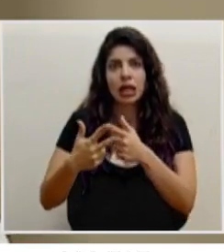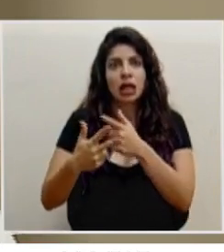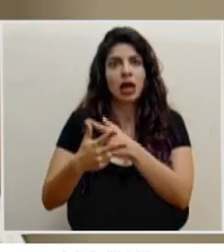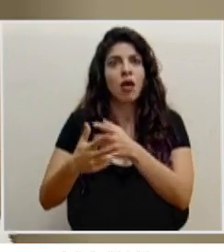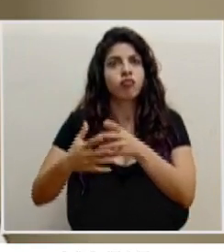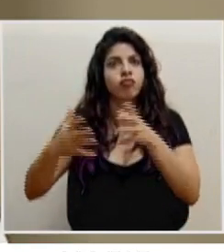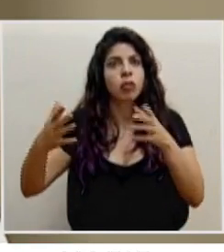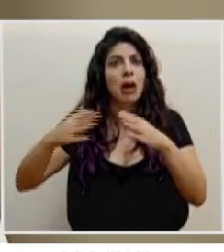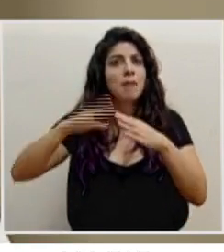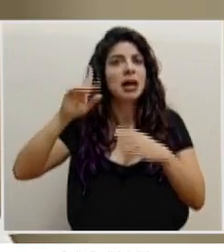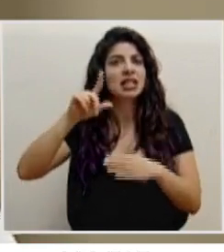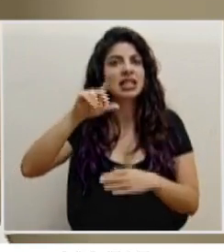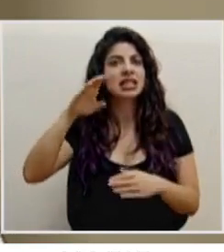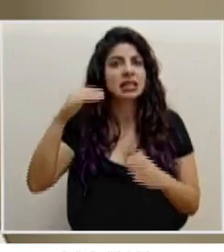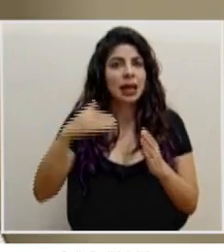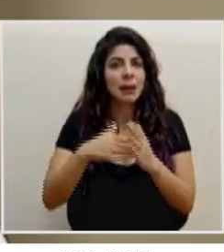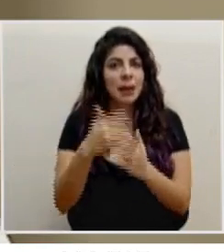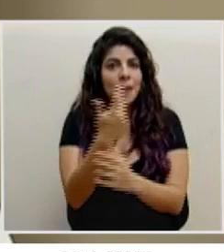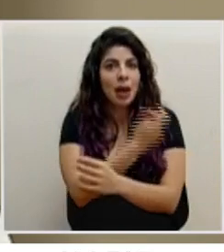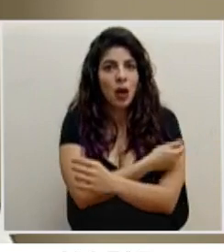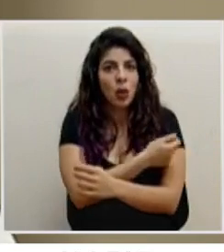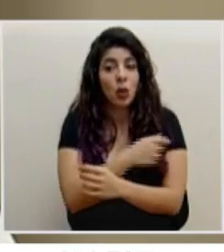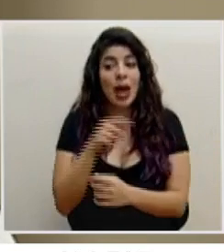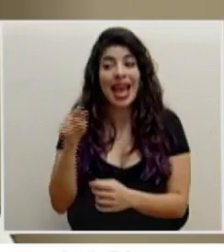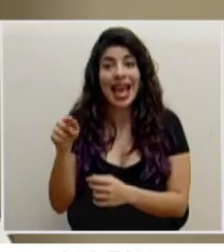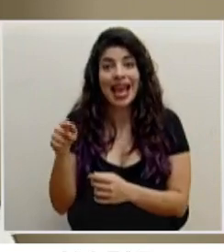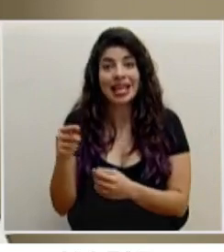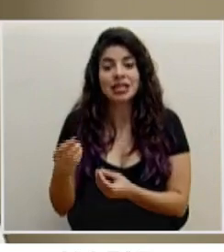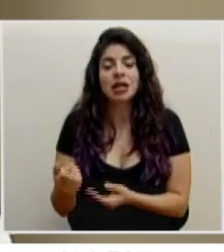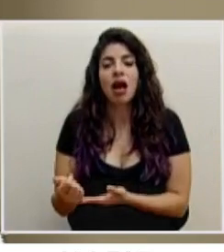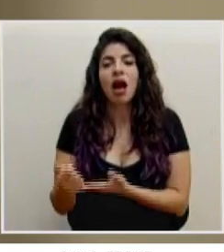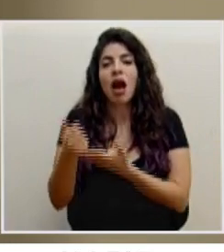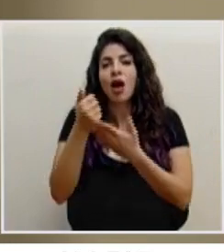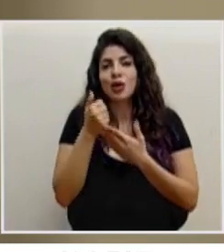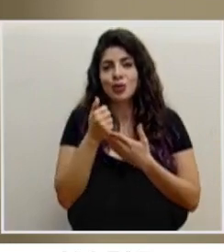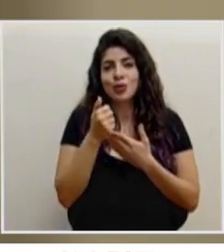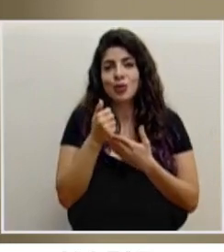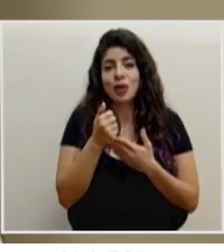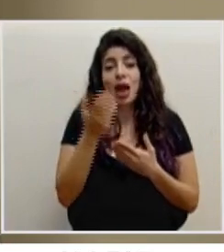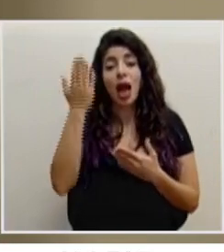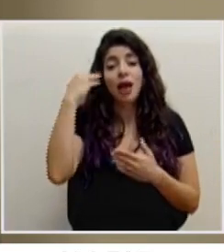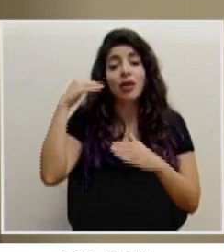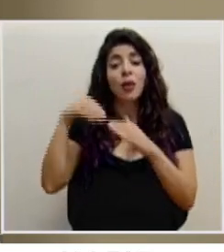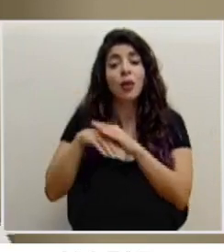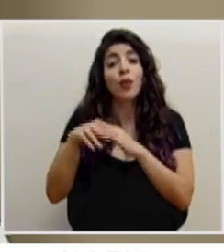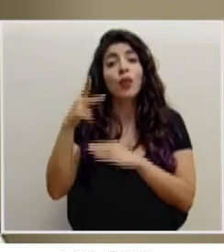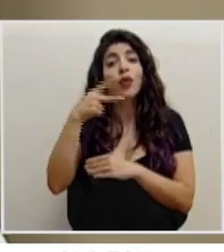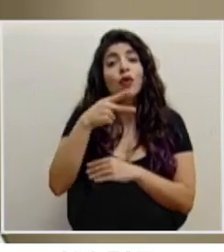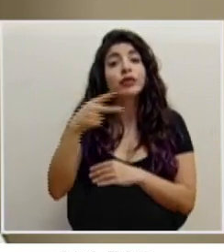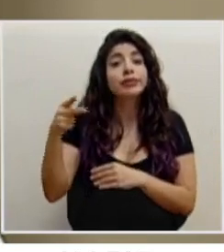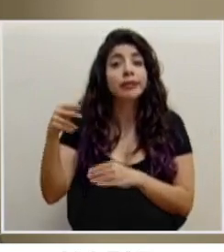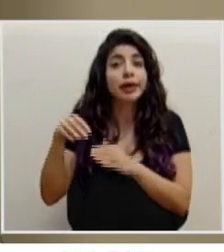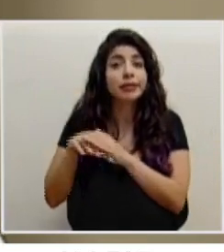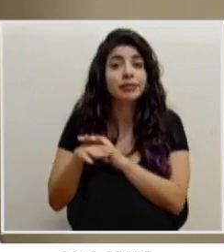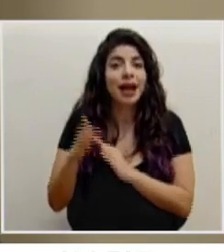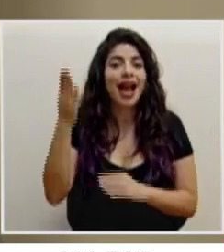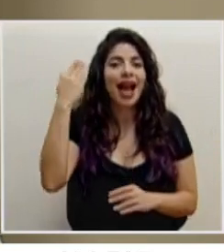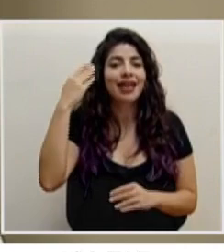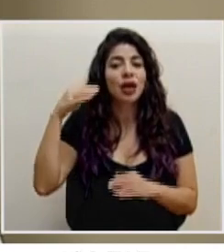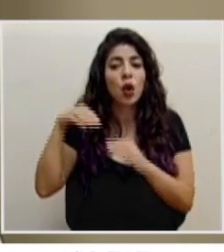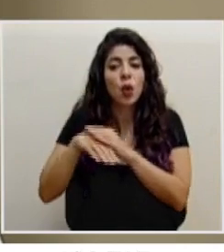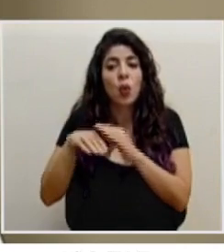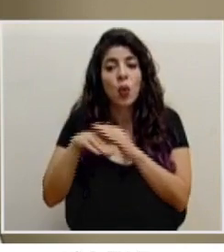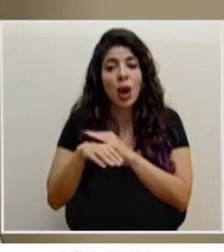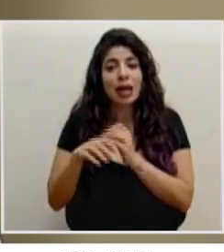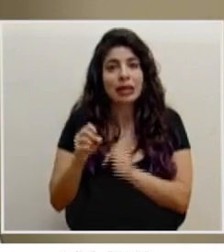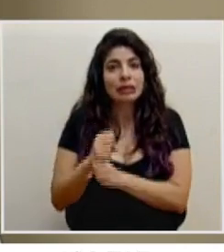significativos, de más de 100,000 dosis. Eso nos permitió pasar de un stock de 2 semanas, porque en algún momento estuvimos con un stock de